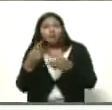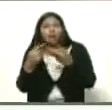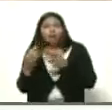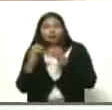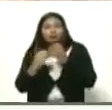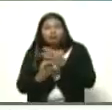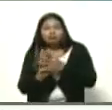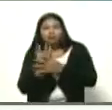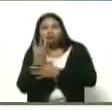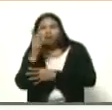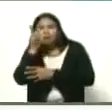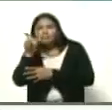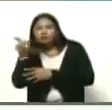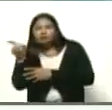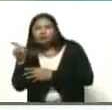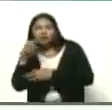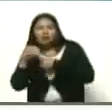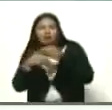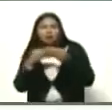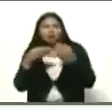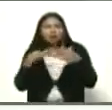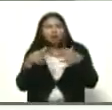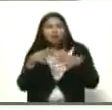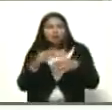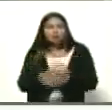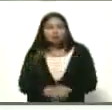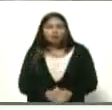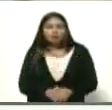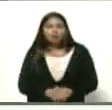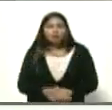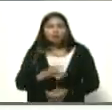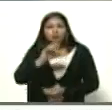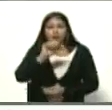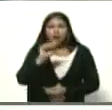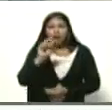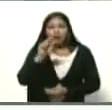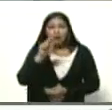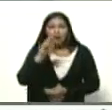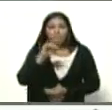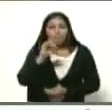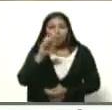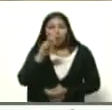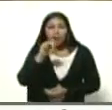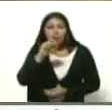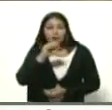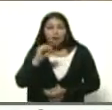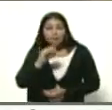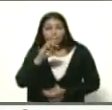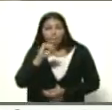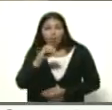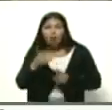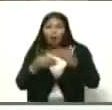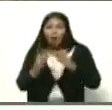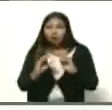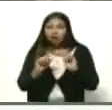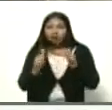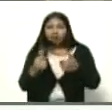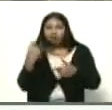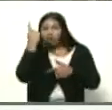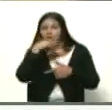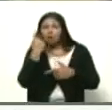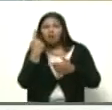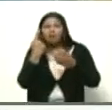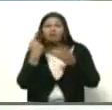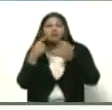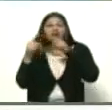engendros que todavía andan por ahí, que es un carmonismo insepulto, pues, ¿no? Que ahora quiere un rostro, adquiere otro,